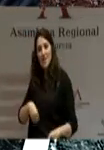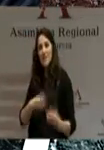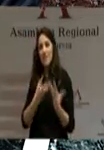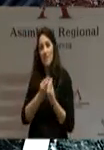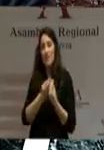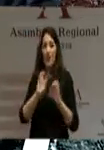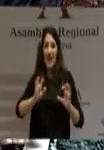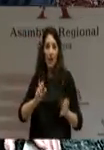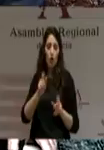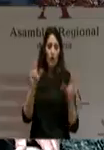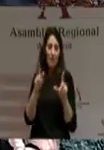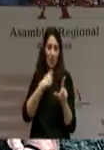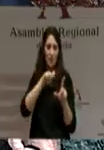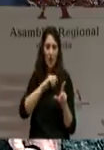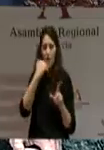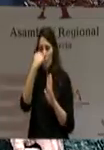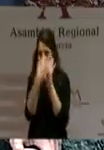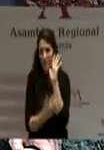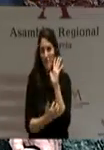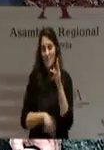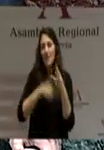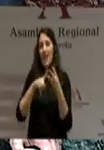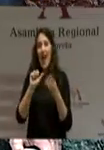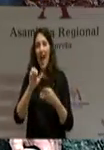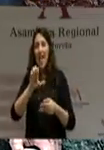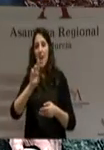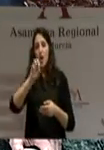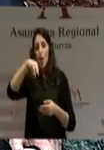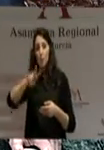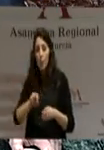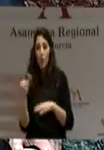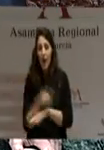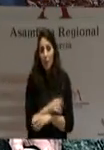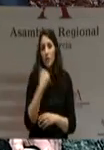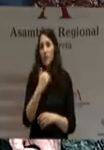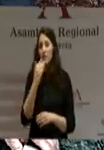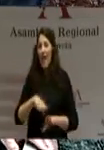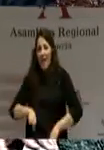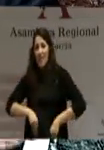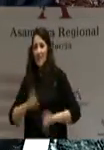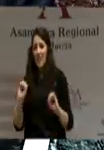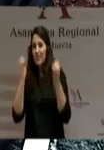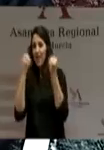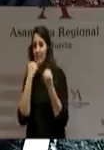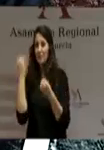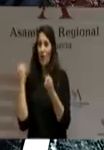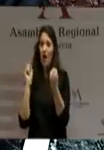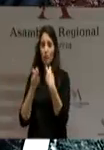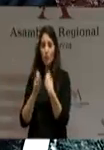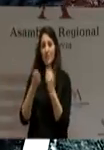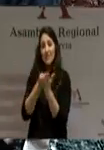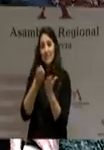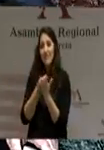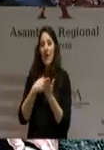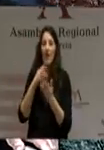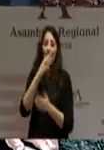Española a un coste menor. Posición de firmeza ante Aeromur. No aceptación del rescate de la autopista de peaje Cartagena-Vera.